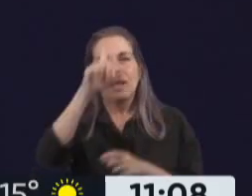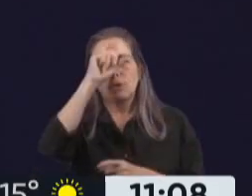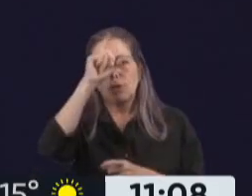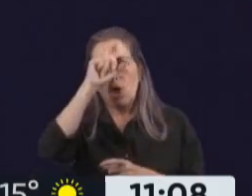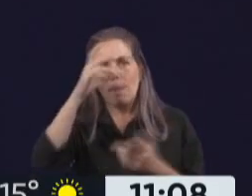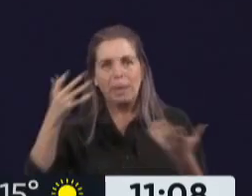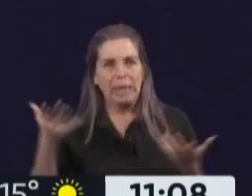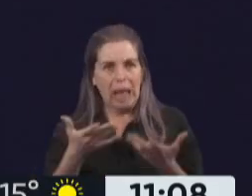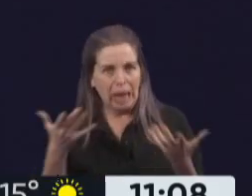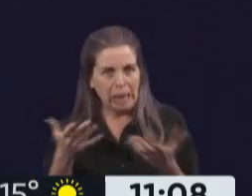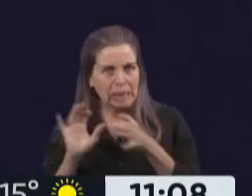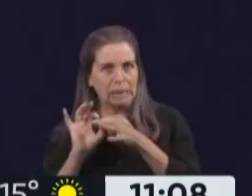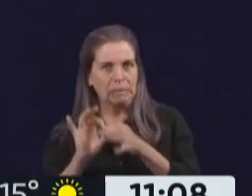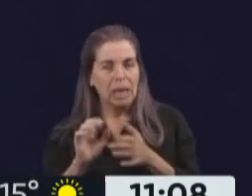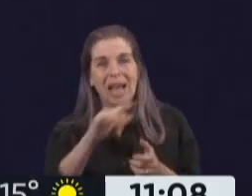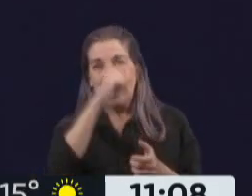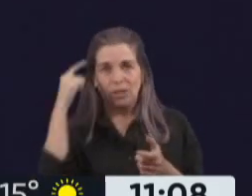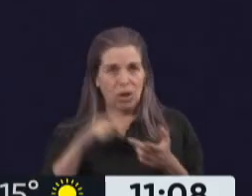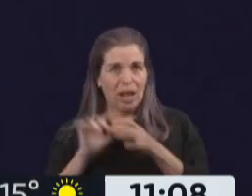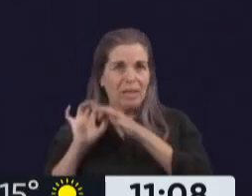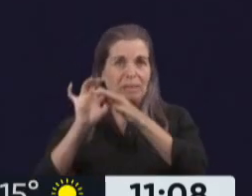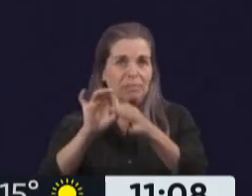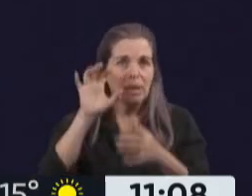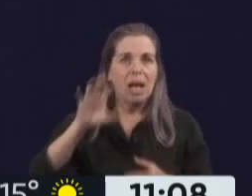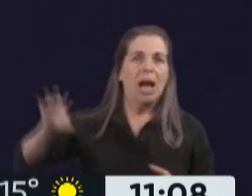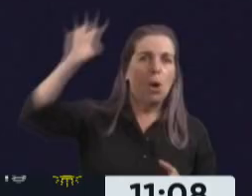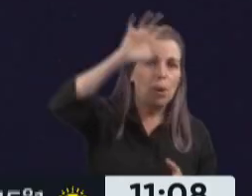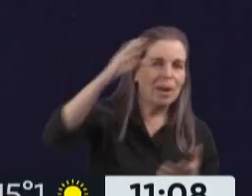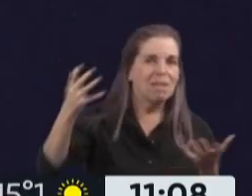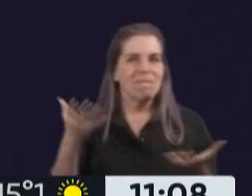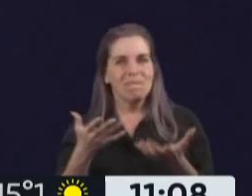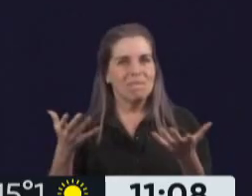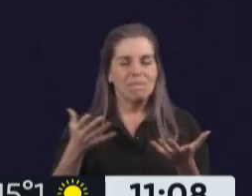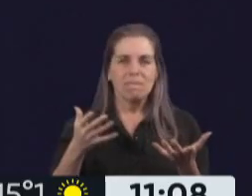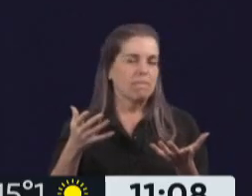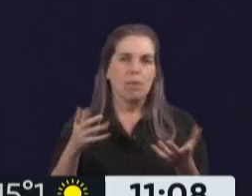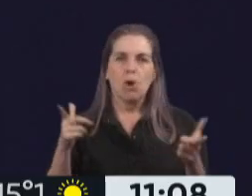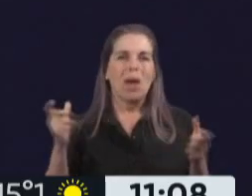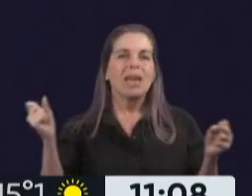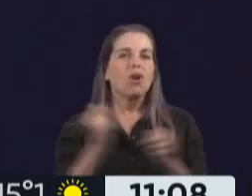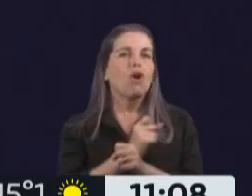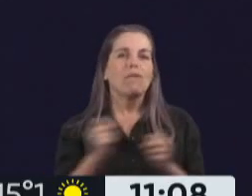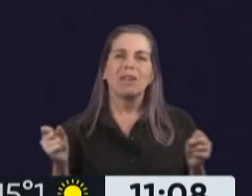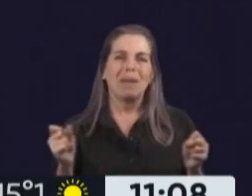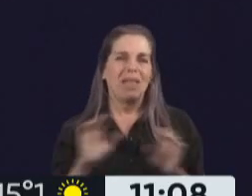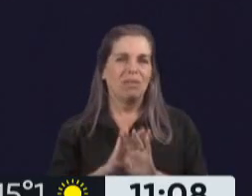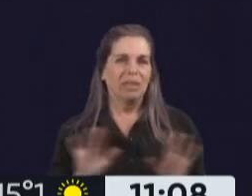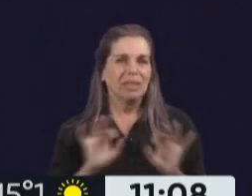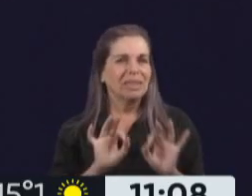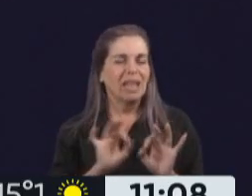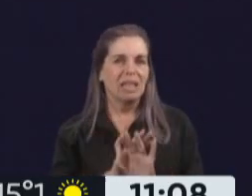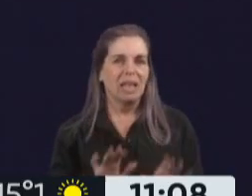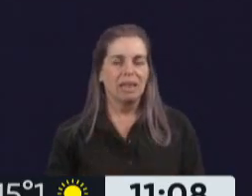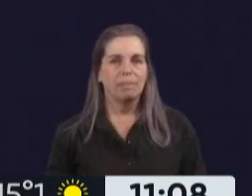al pase de los hospitales nacionales a jurisdicciones provinciales, tampoco, no hay absolutamente nada de eso